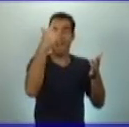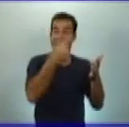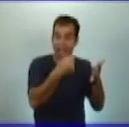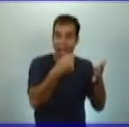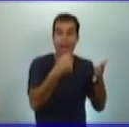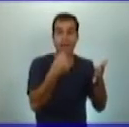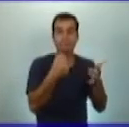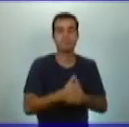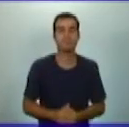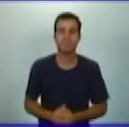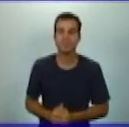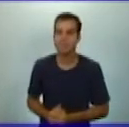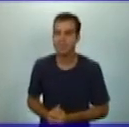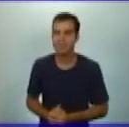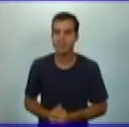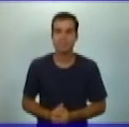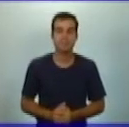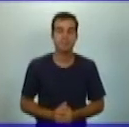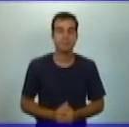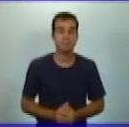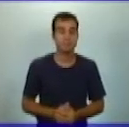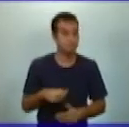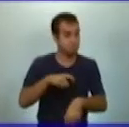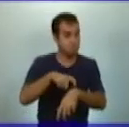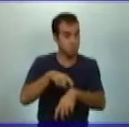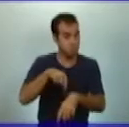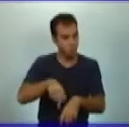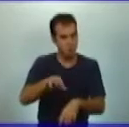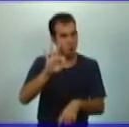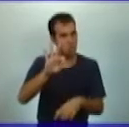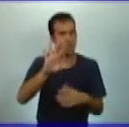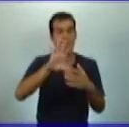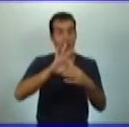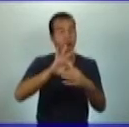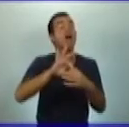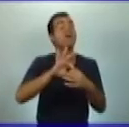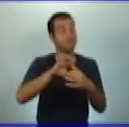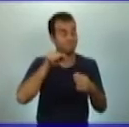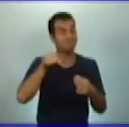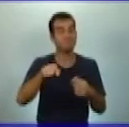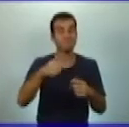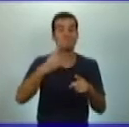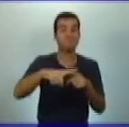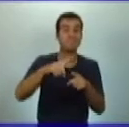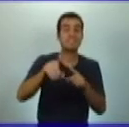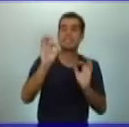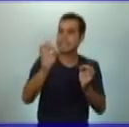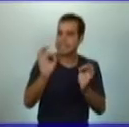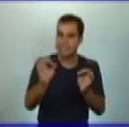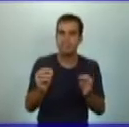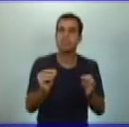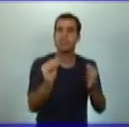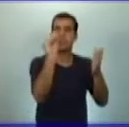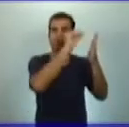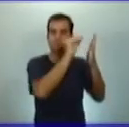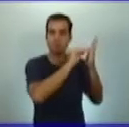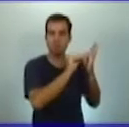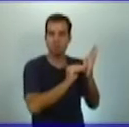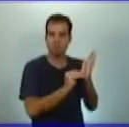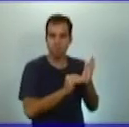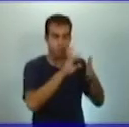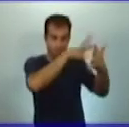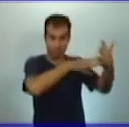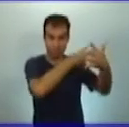letra A. En estos momentos, en octavo grado, nosotros vamos a trabajar con elementos que siempre se encuentran en los grupos designados con la